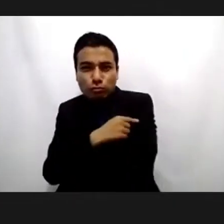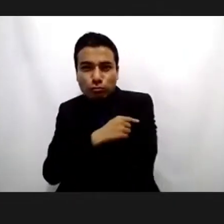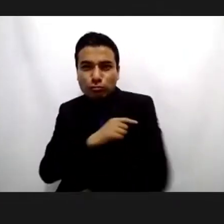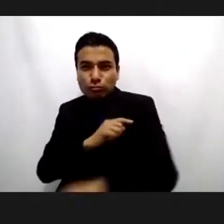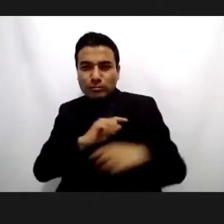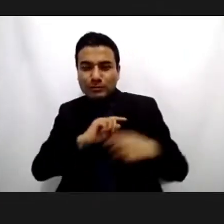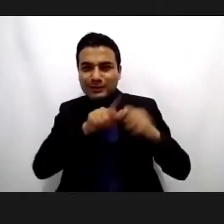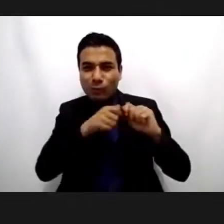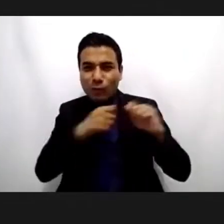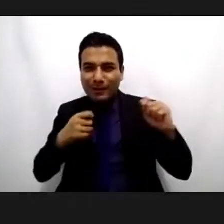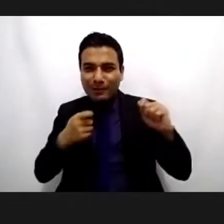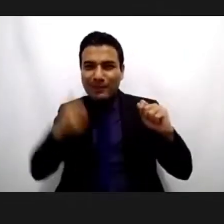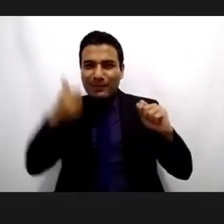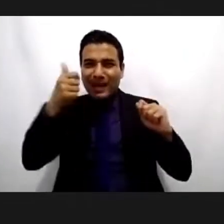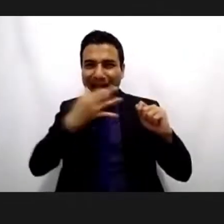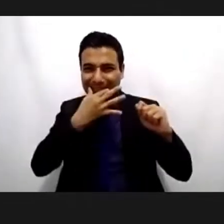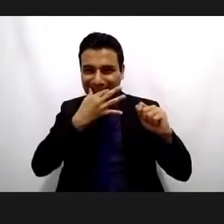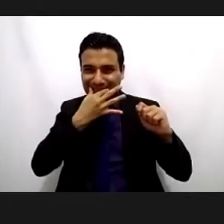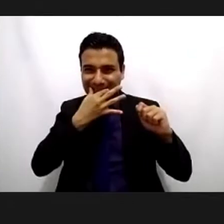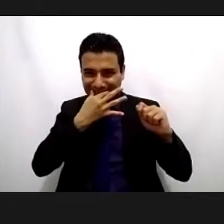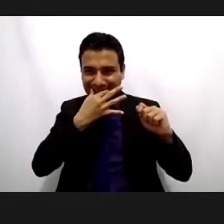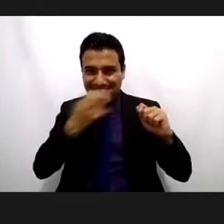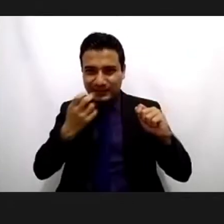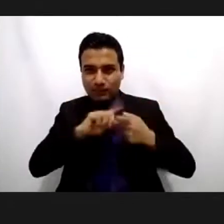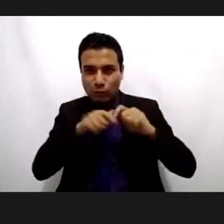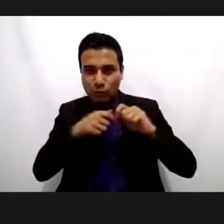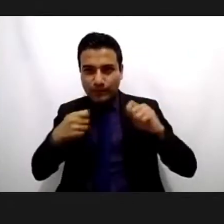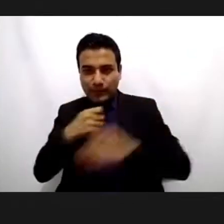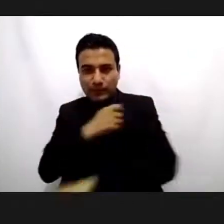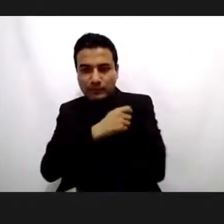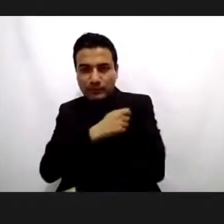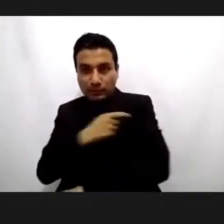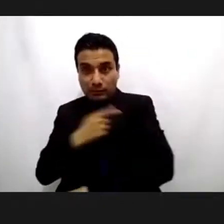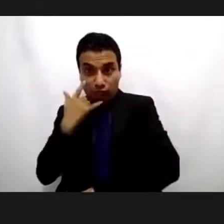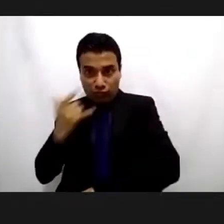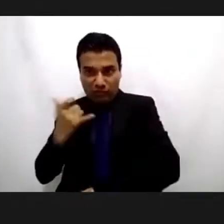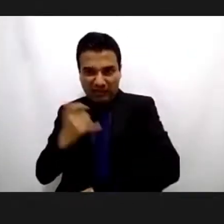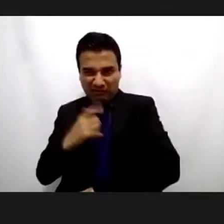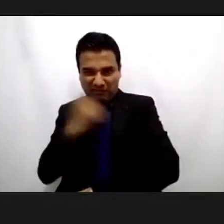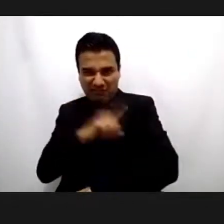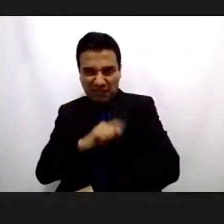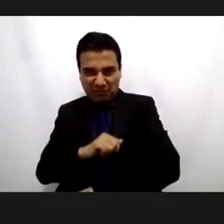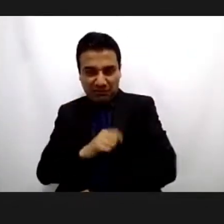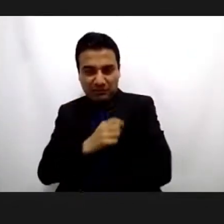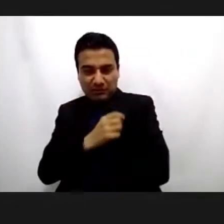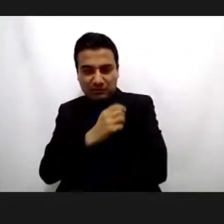de la ceremonia de primera comunión. Ese moño es muy perturbador. Ese moño